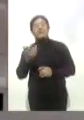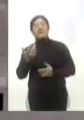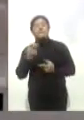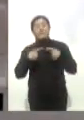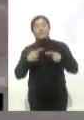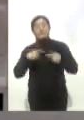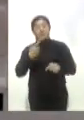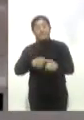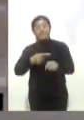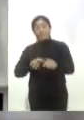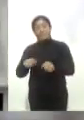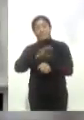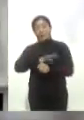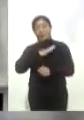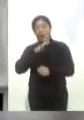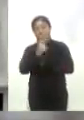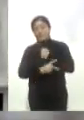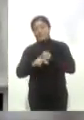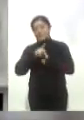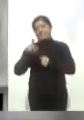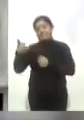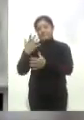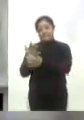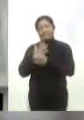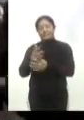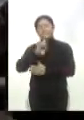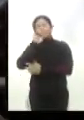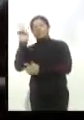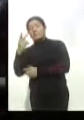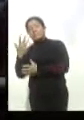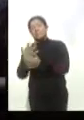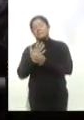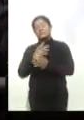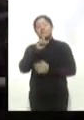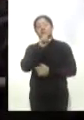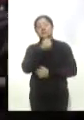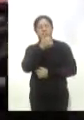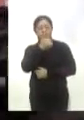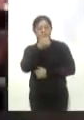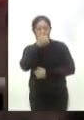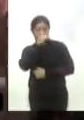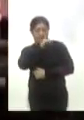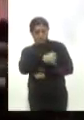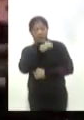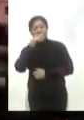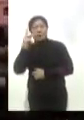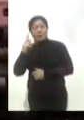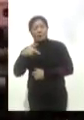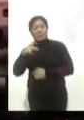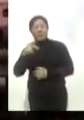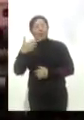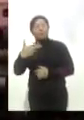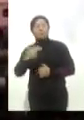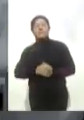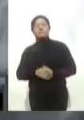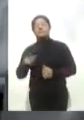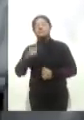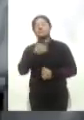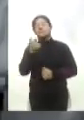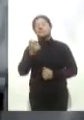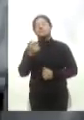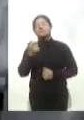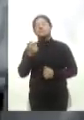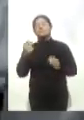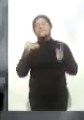mitad se ubican en tres países, según datos oficiales de la Universidad Johns Hopkins. La pandemia ha dejado más de 700.741